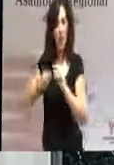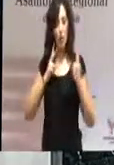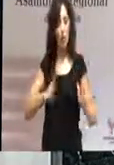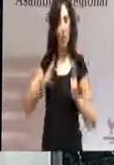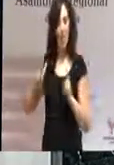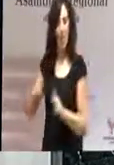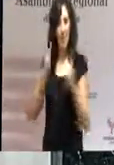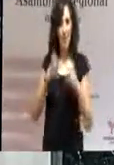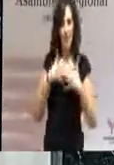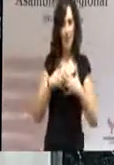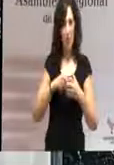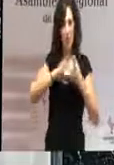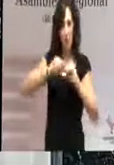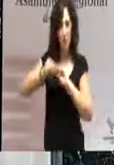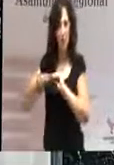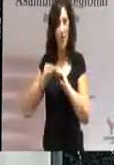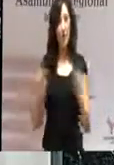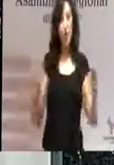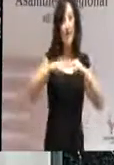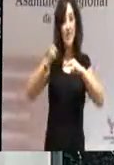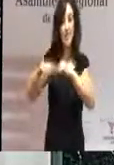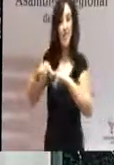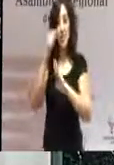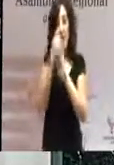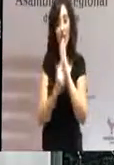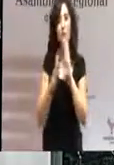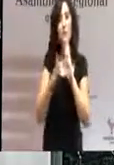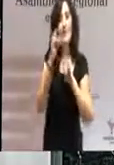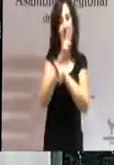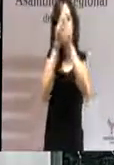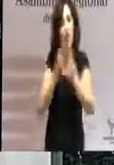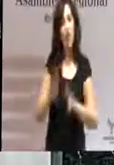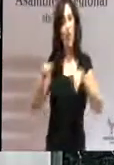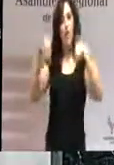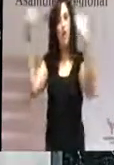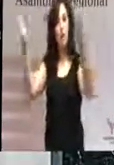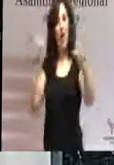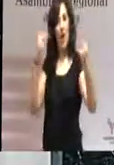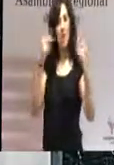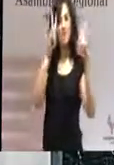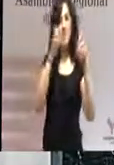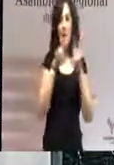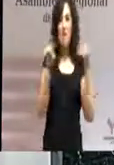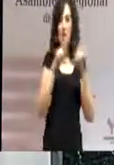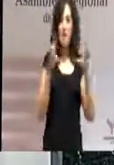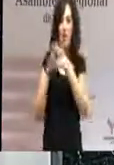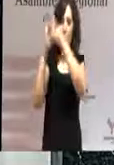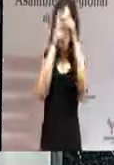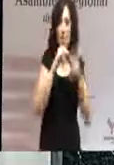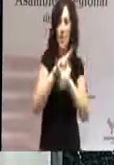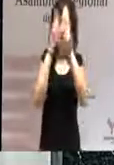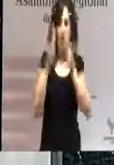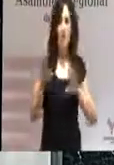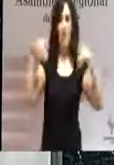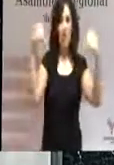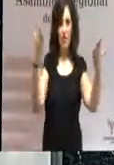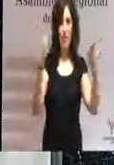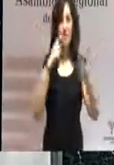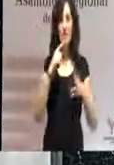automatización, conexión de datos y la internacionalización en todas nuestras empresas. Y mirando el